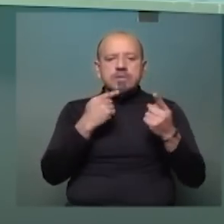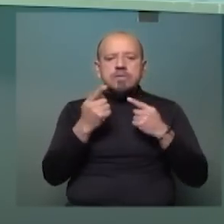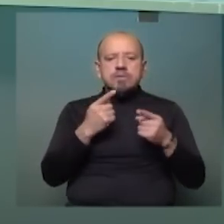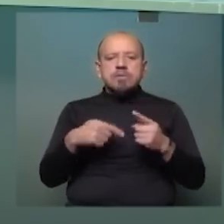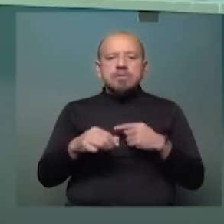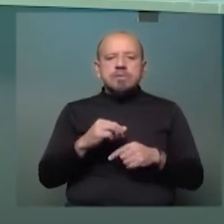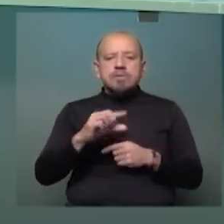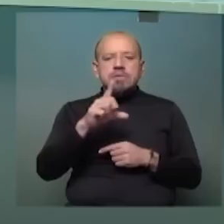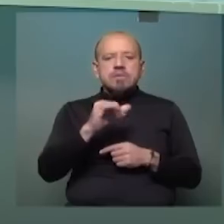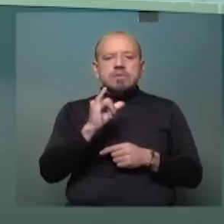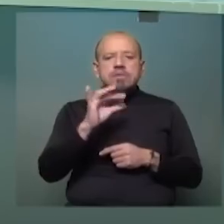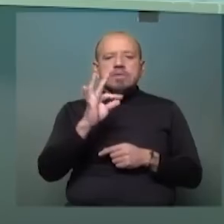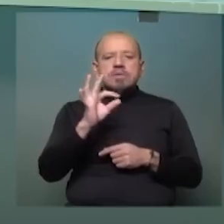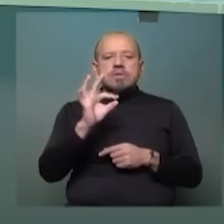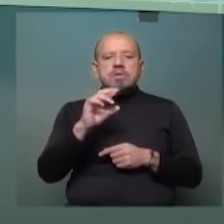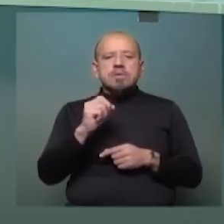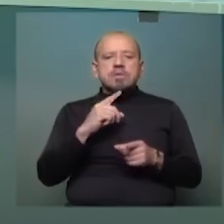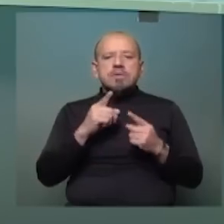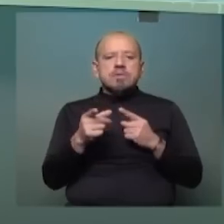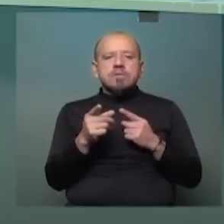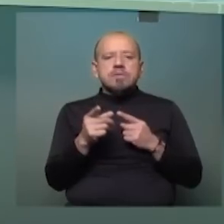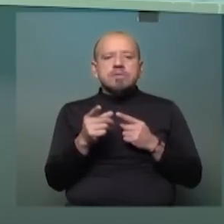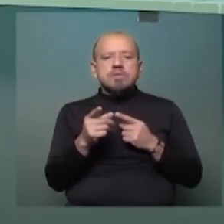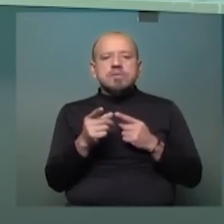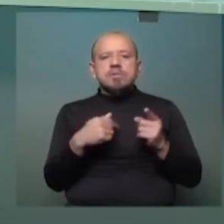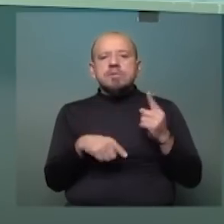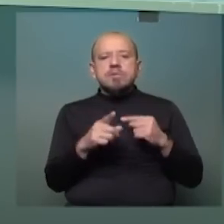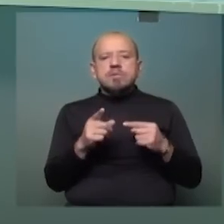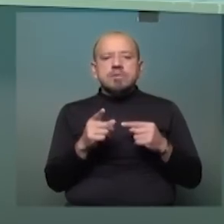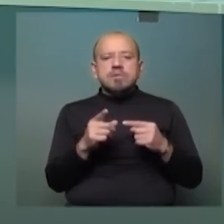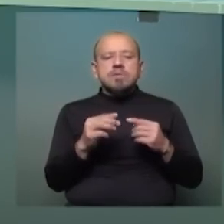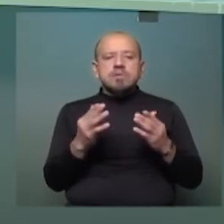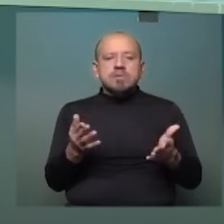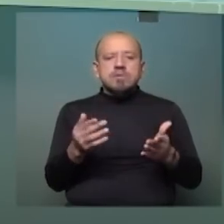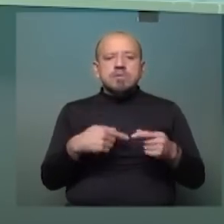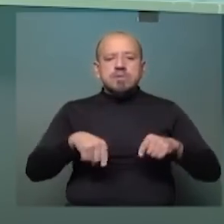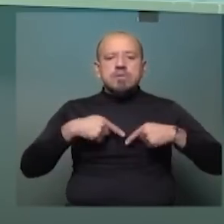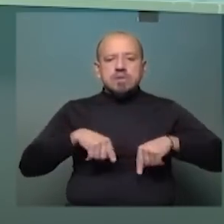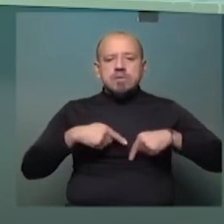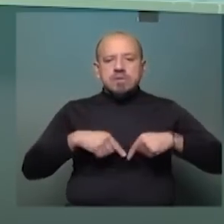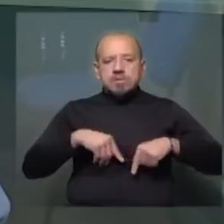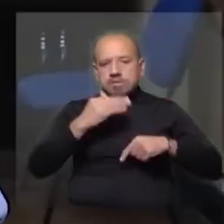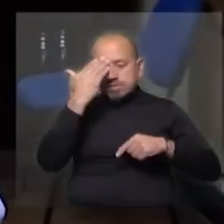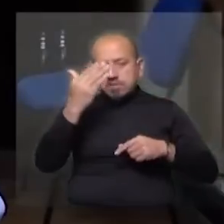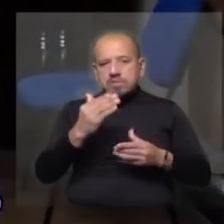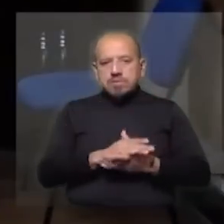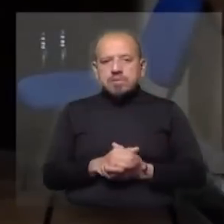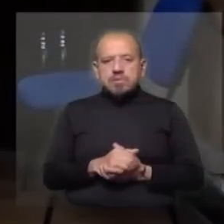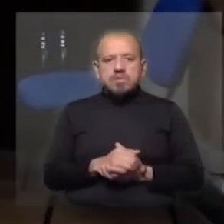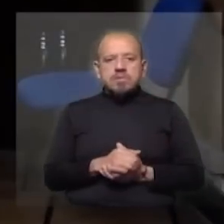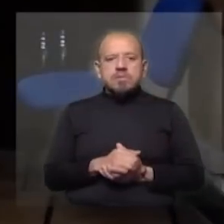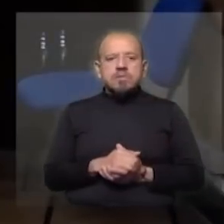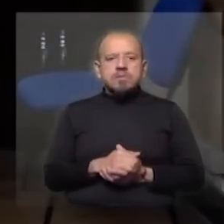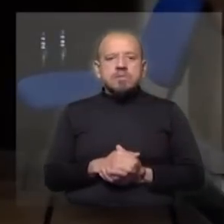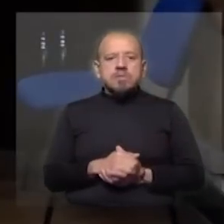sucede en el litoral además dijo que las autoridades del ejecutivo ningunean a las intendencias frenteamplistas